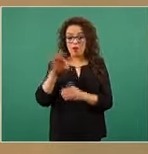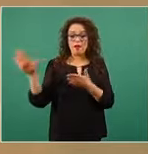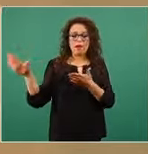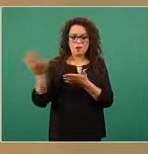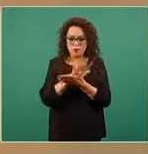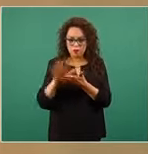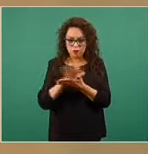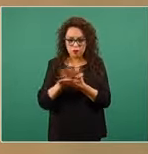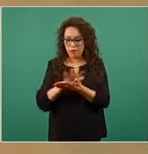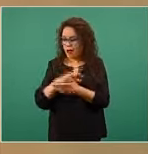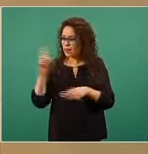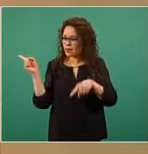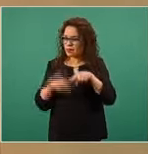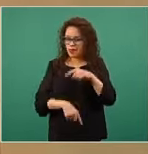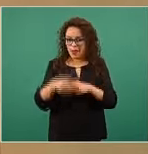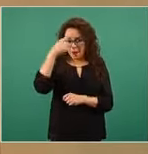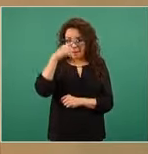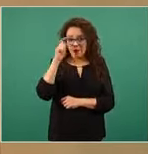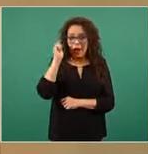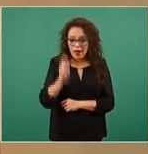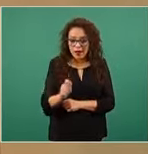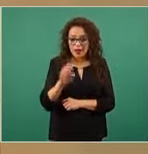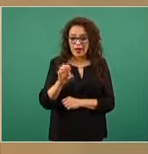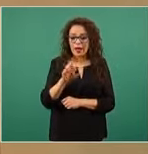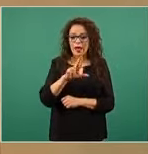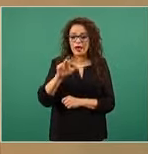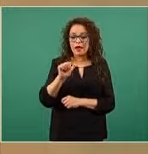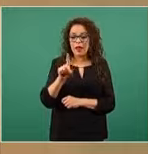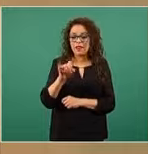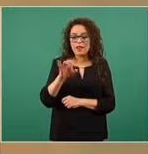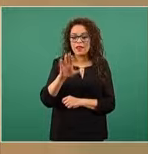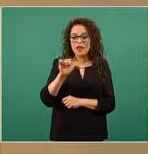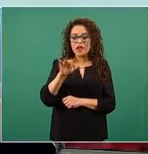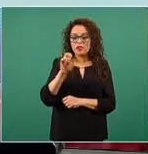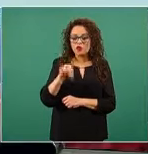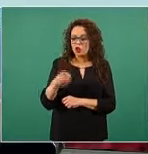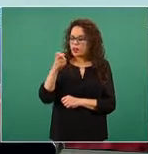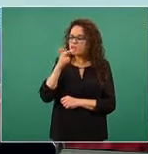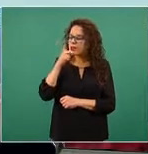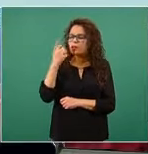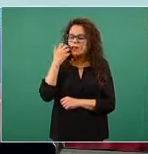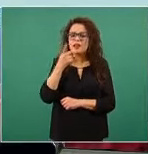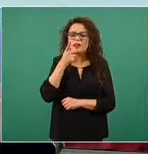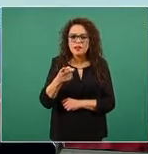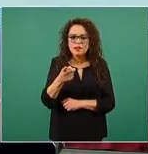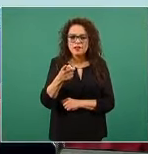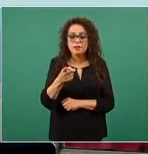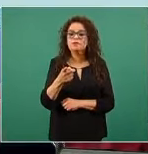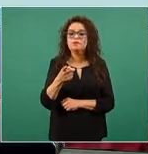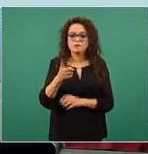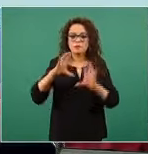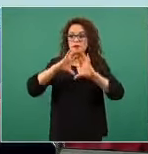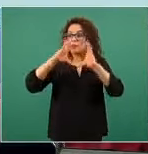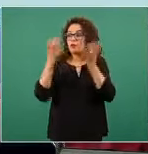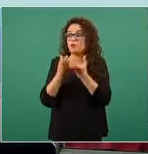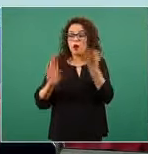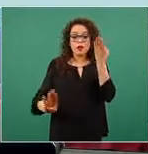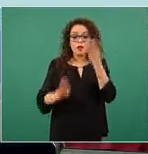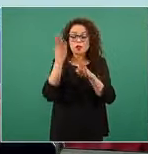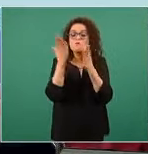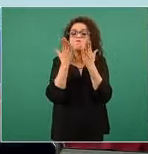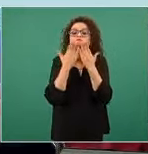potencialmente erradicada. Erradicación en epidemiología quiere decir eliminación de todo el planeta, que no haya en el